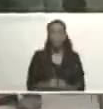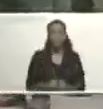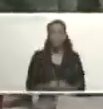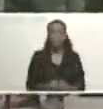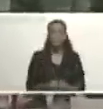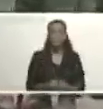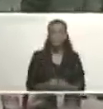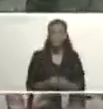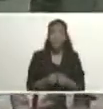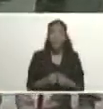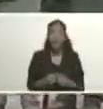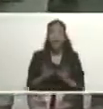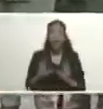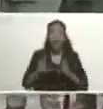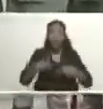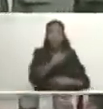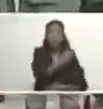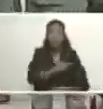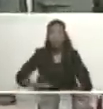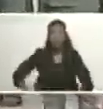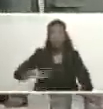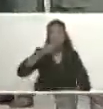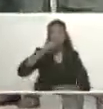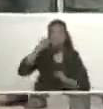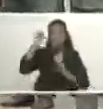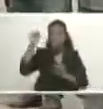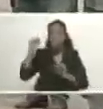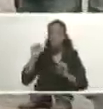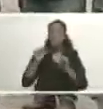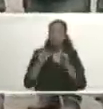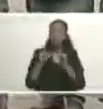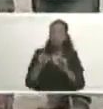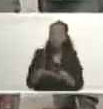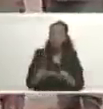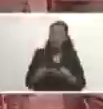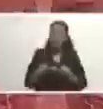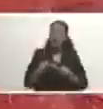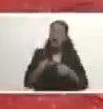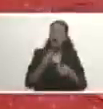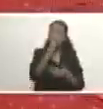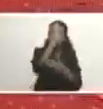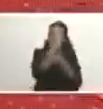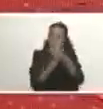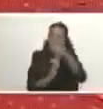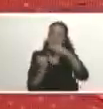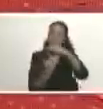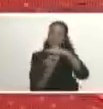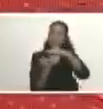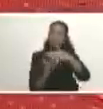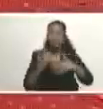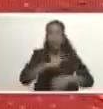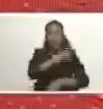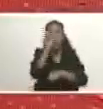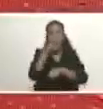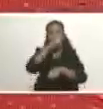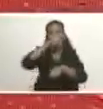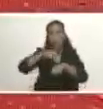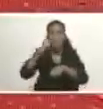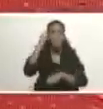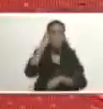que desde su llegada y en todo momento ha contado con esta noble institución para consolidar y